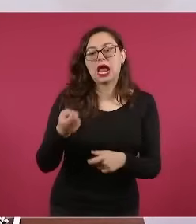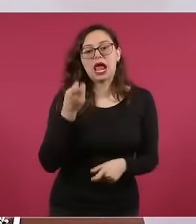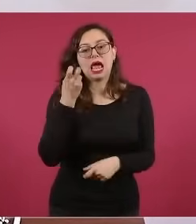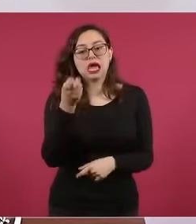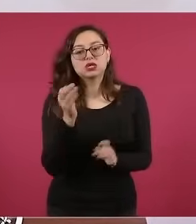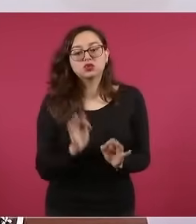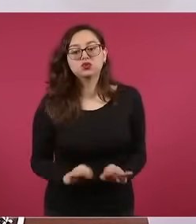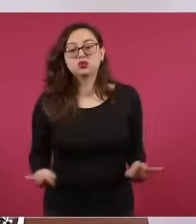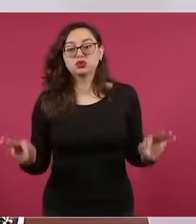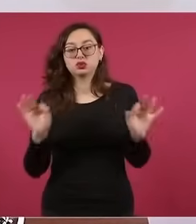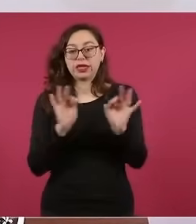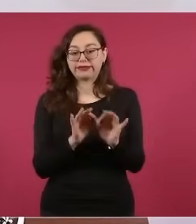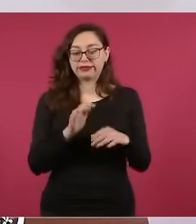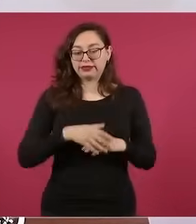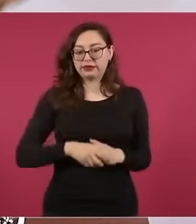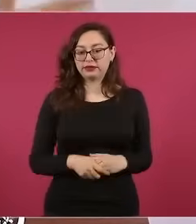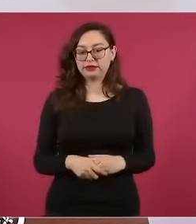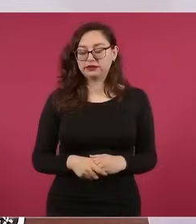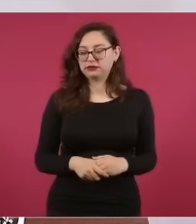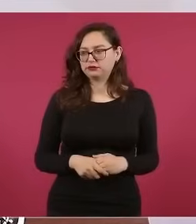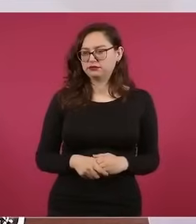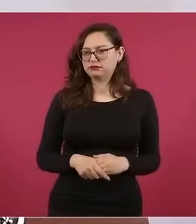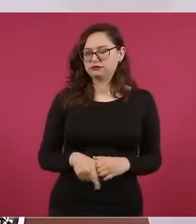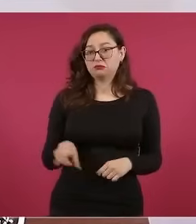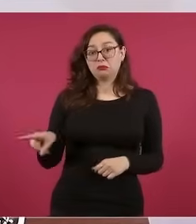¿Quién sabe dónde sacaron